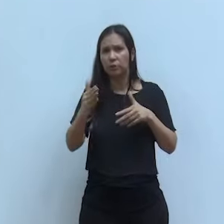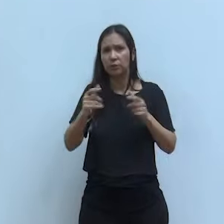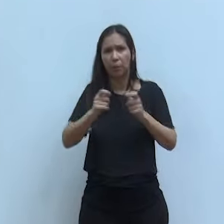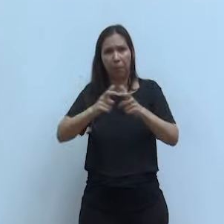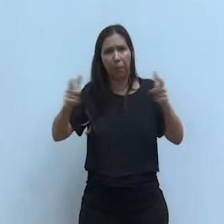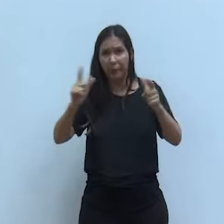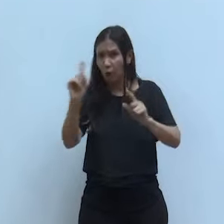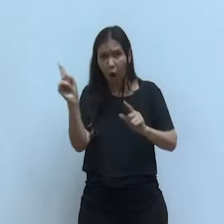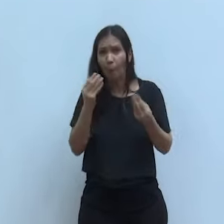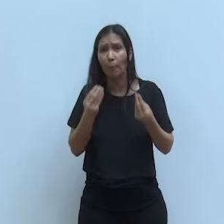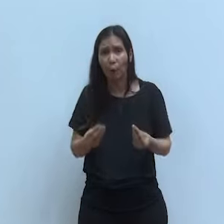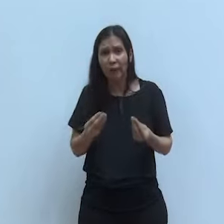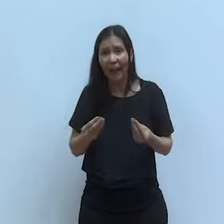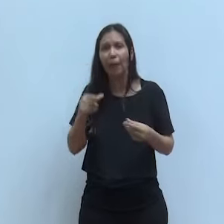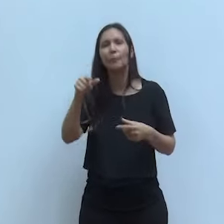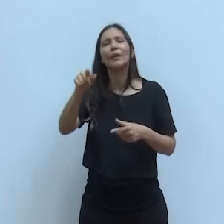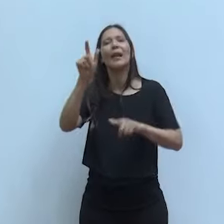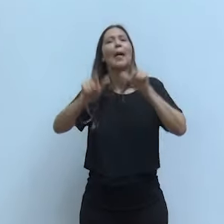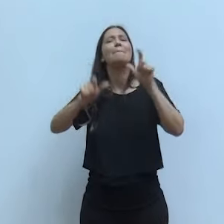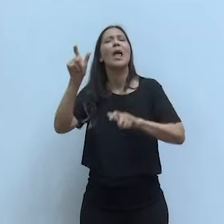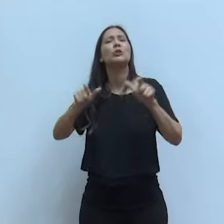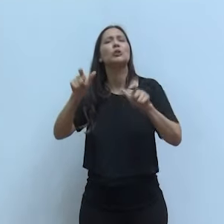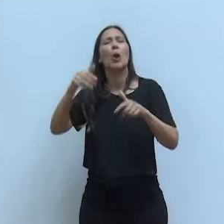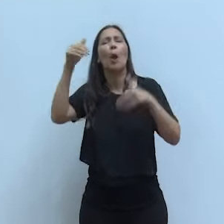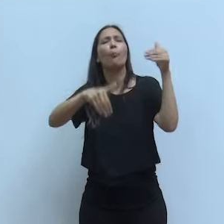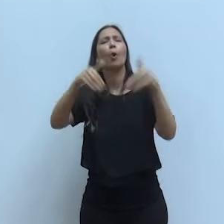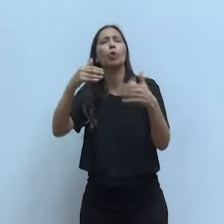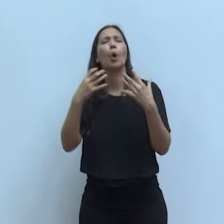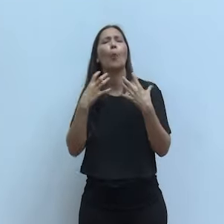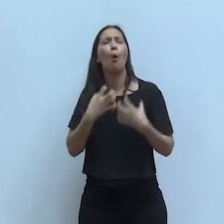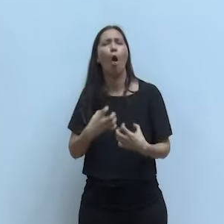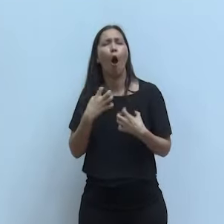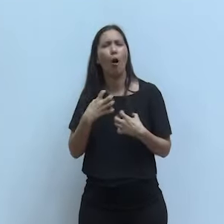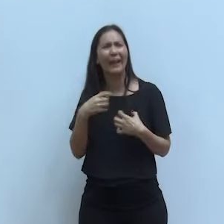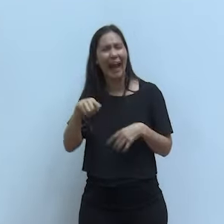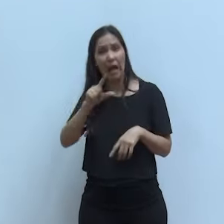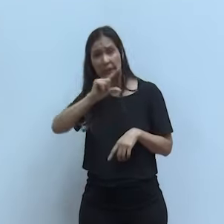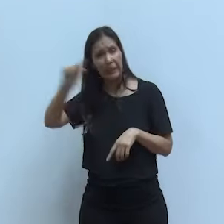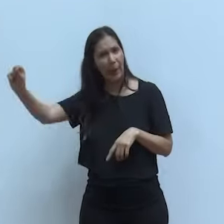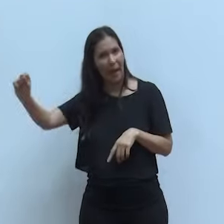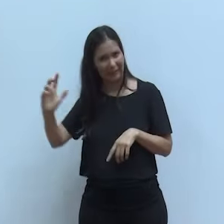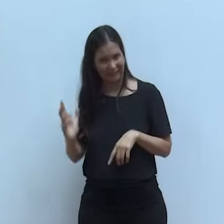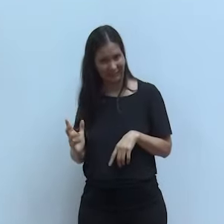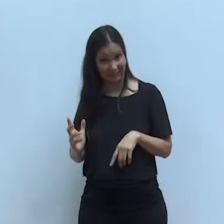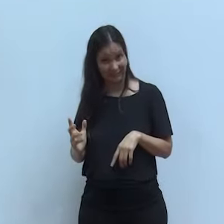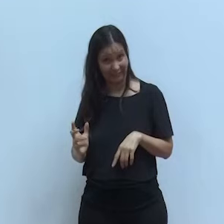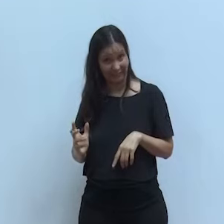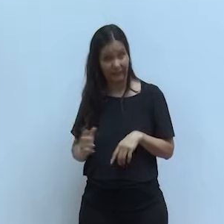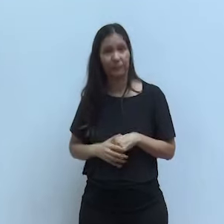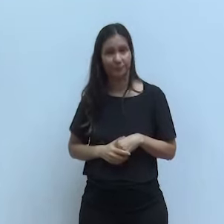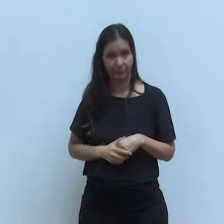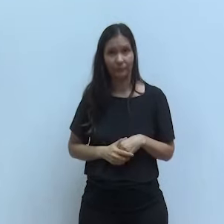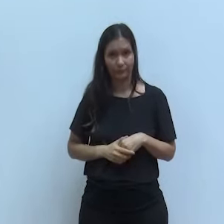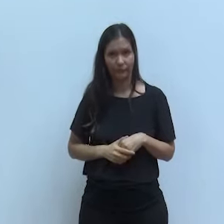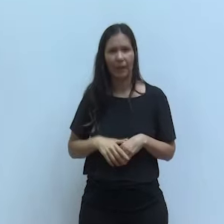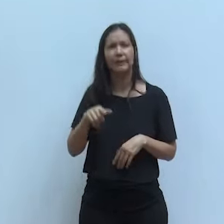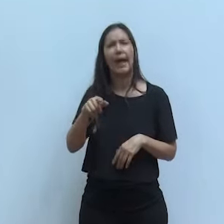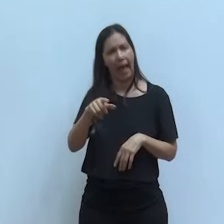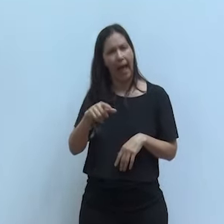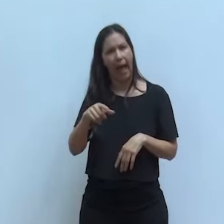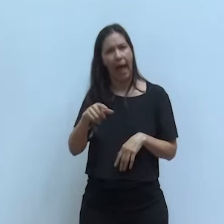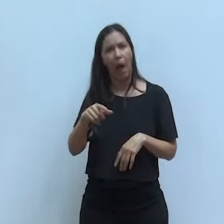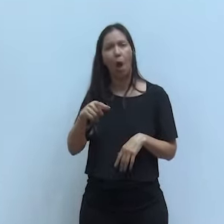le va el voto bronca en el sentido de la gente que no adhería ideológicamente a él pero que dijo Bueno voy a votarlo en las paso para castigar al gobierno esos